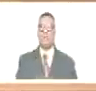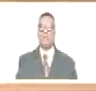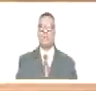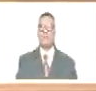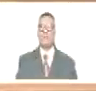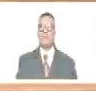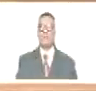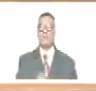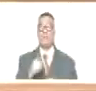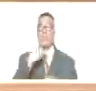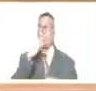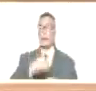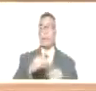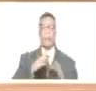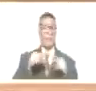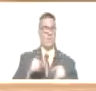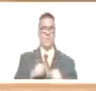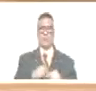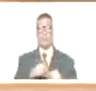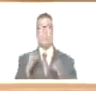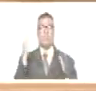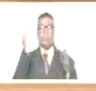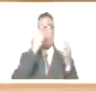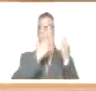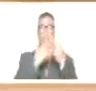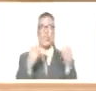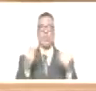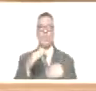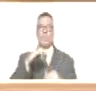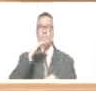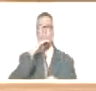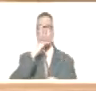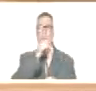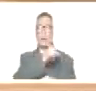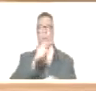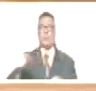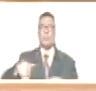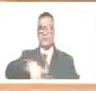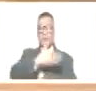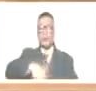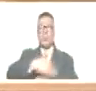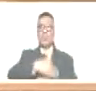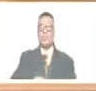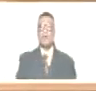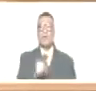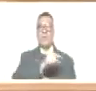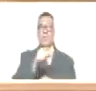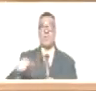a todos, llenos de rabia a la gente de la calle, a los ciudadanos de a pie,